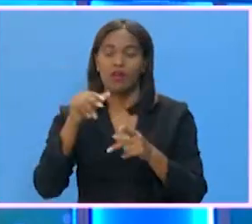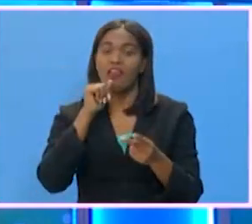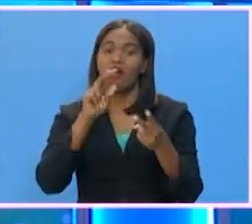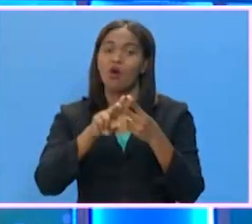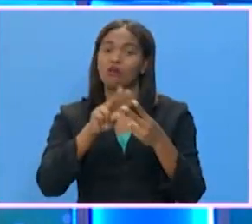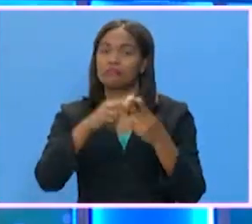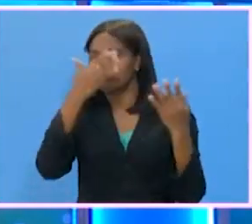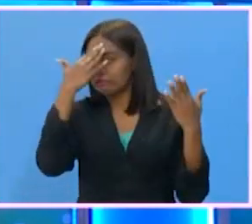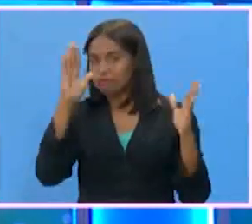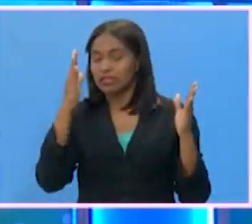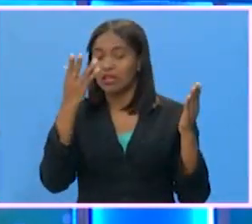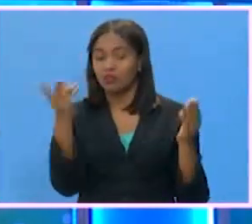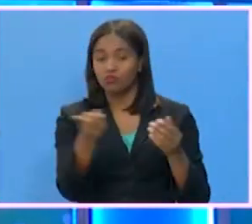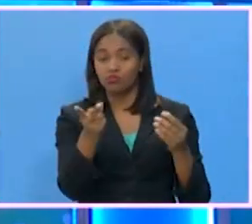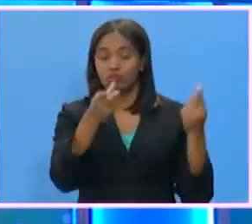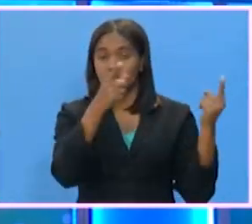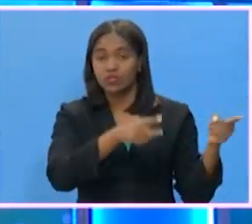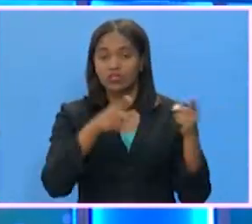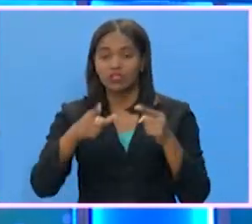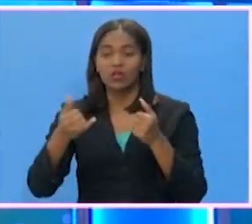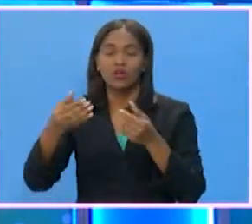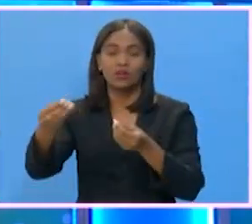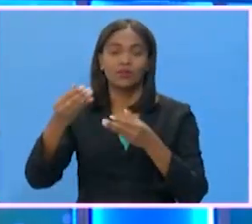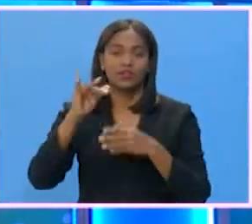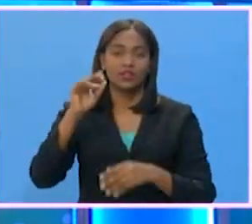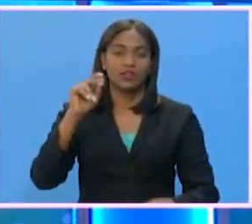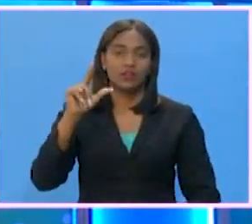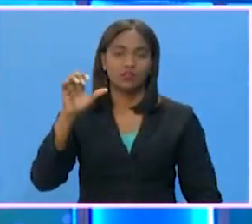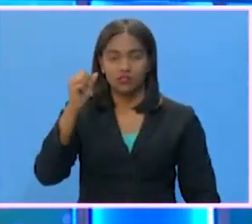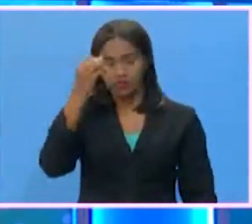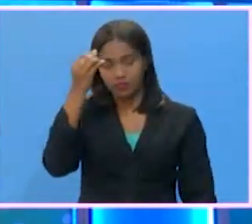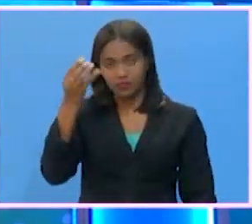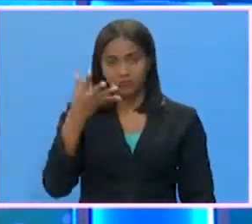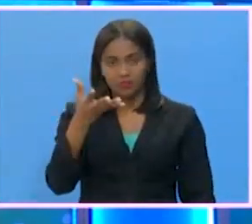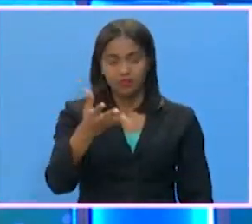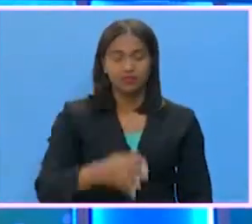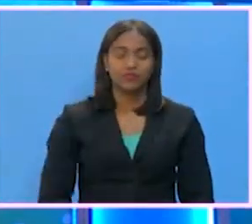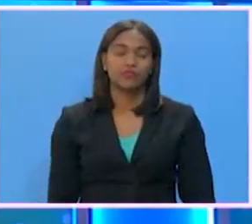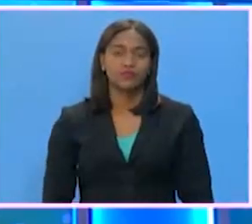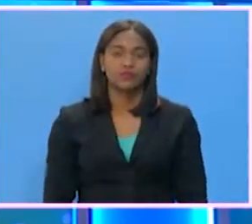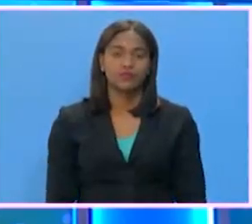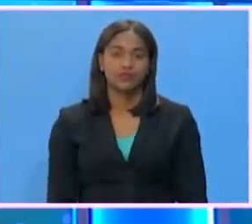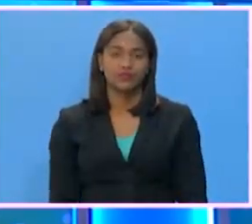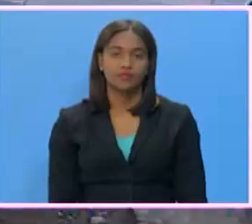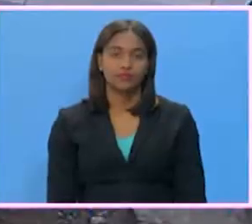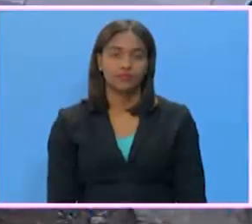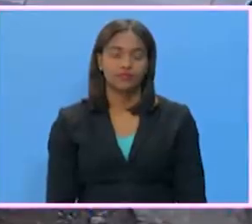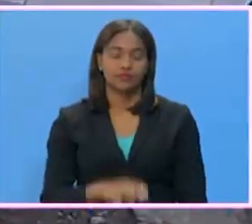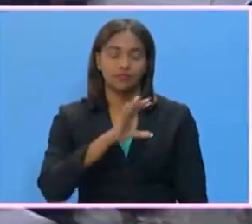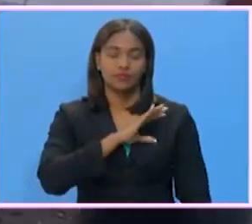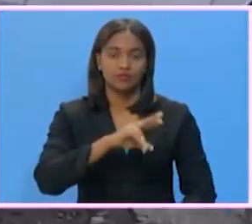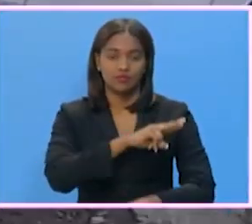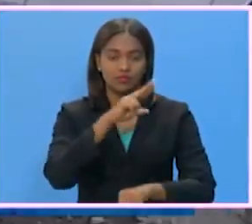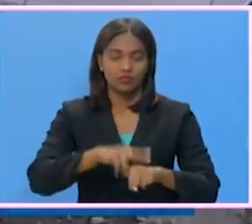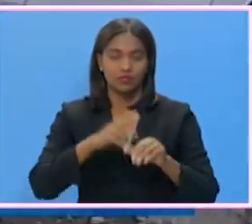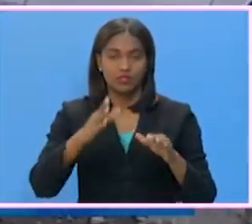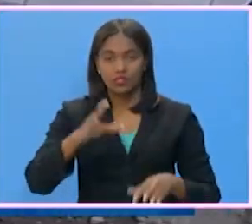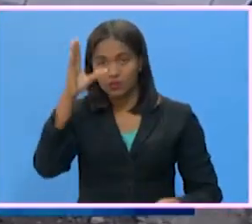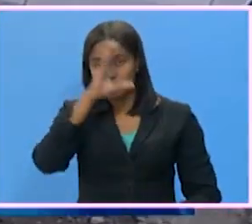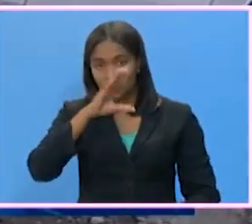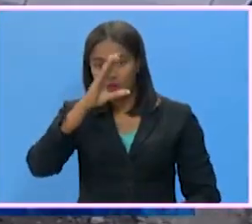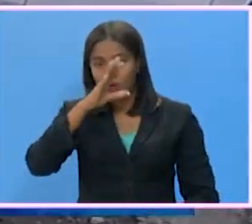desconocido. Ambos hechos lo aborda con nuestro compañero Giancarlos Acevedo. La Policía Nacional busca activamente un grupo de